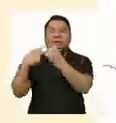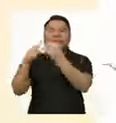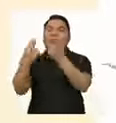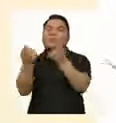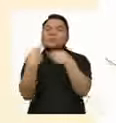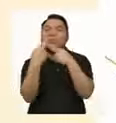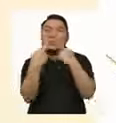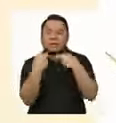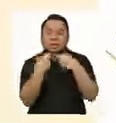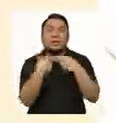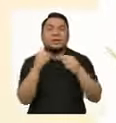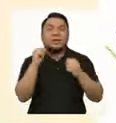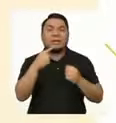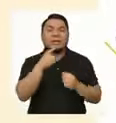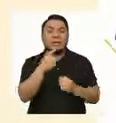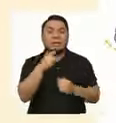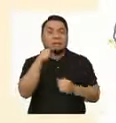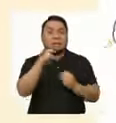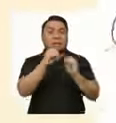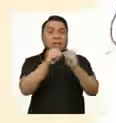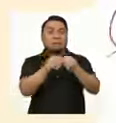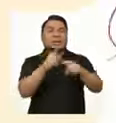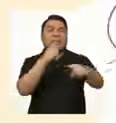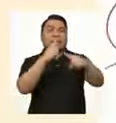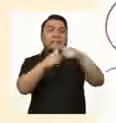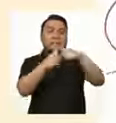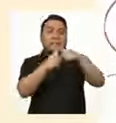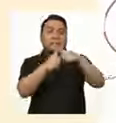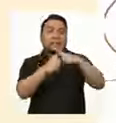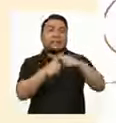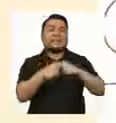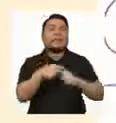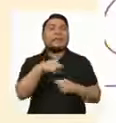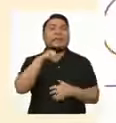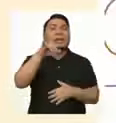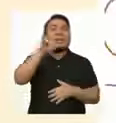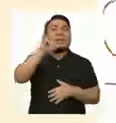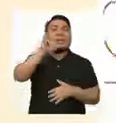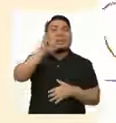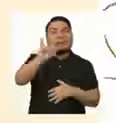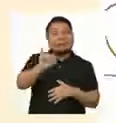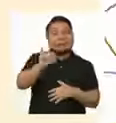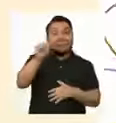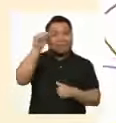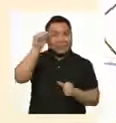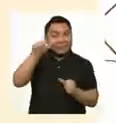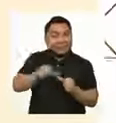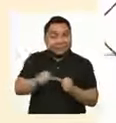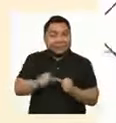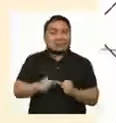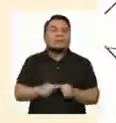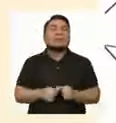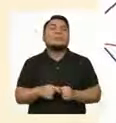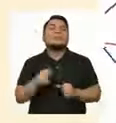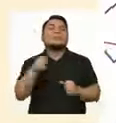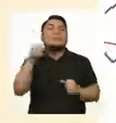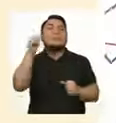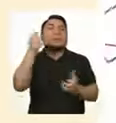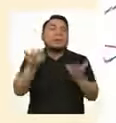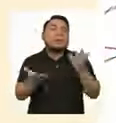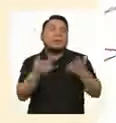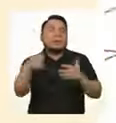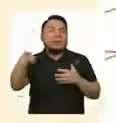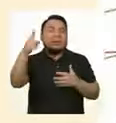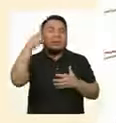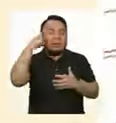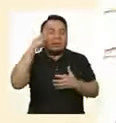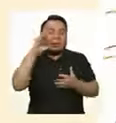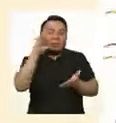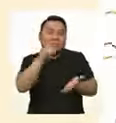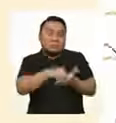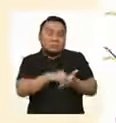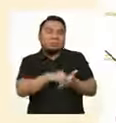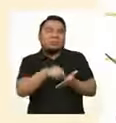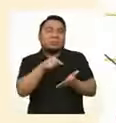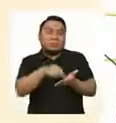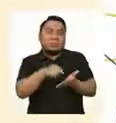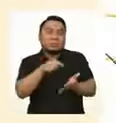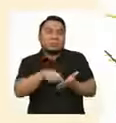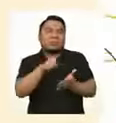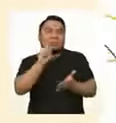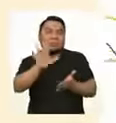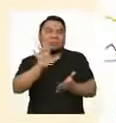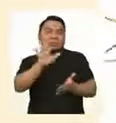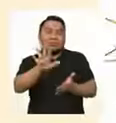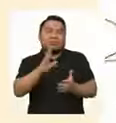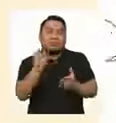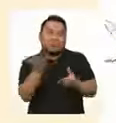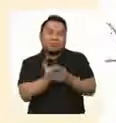se denota por X sub I. Ya lo recuerdan, ¿verdad? Seguro lo tienen bien registrado en